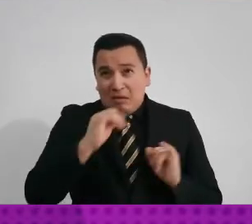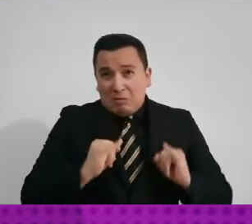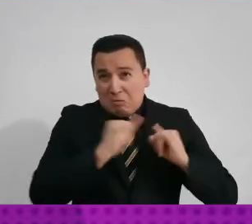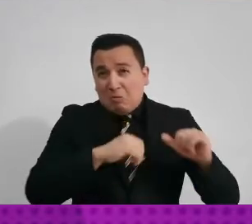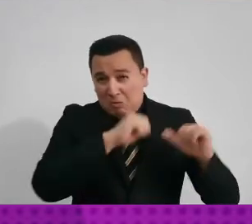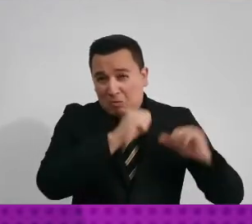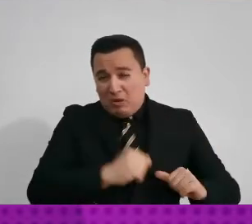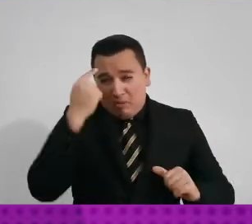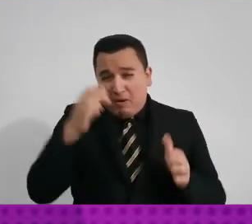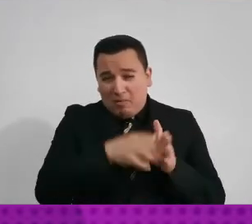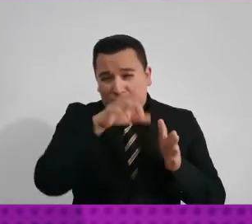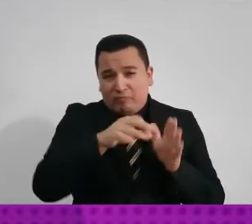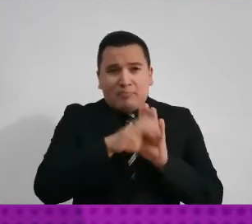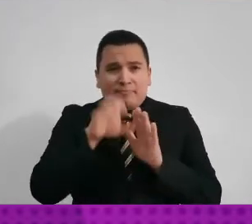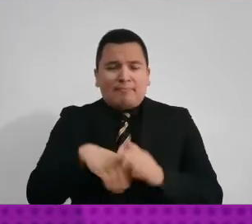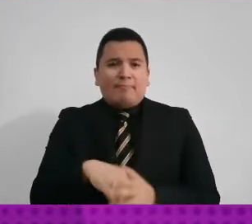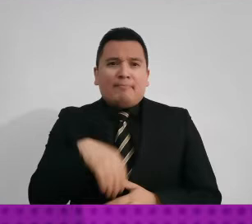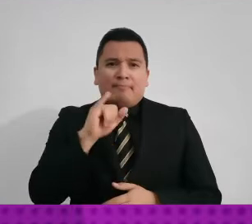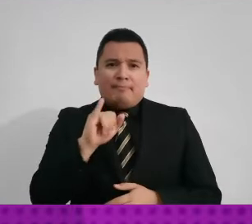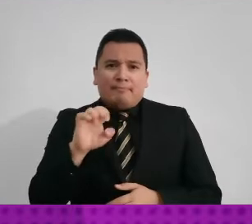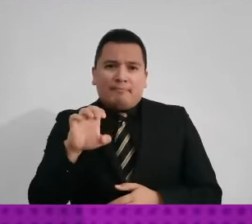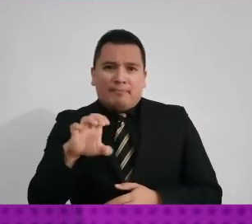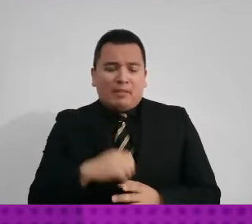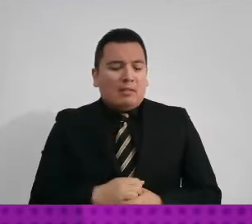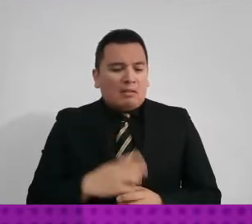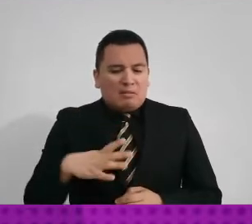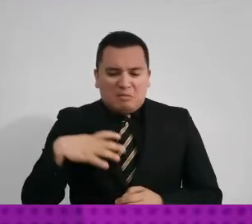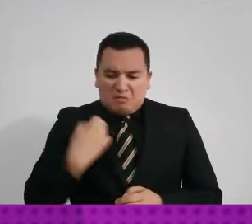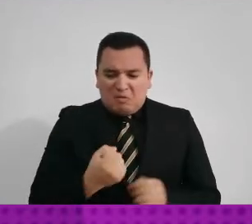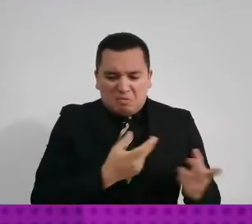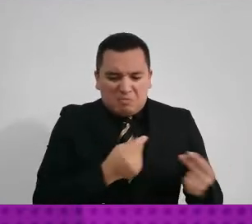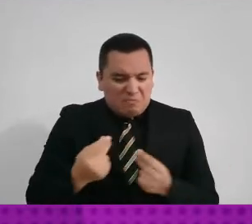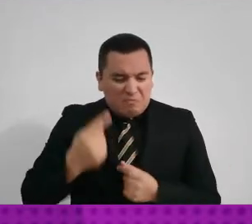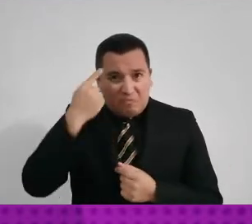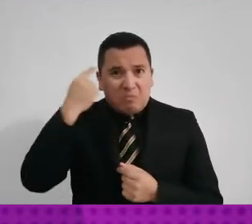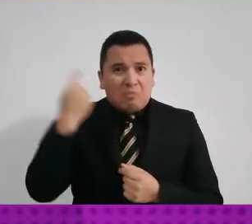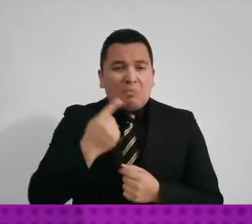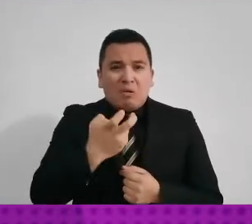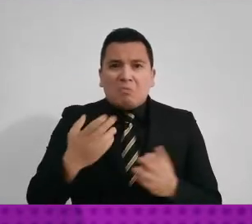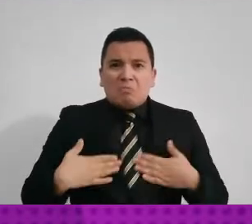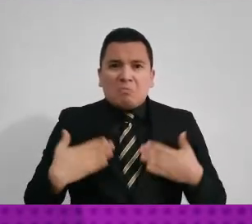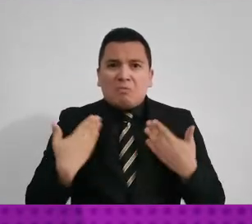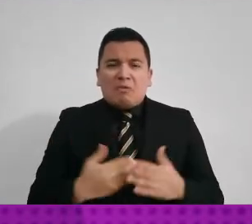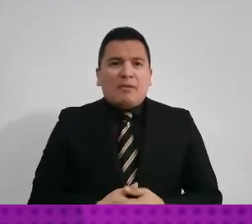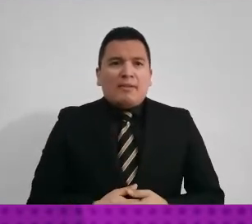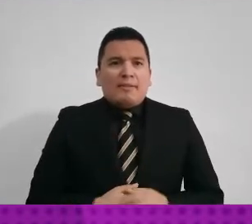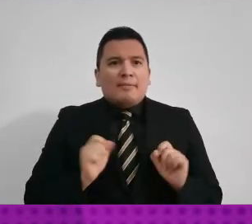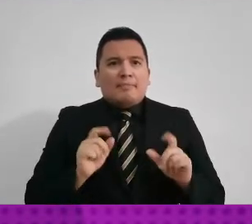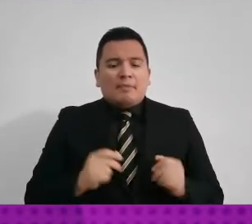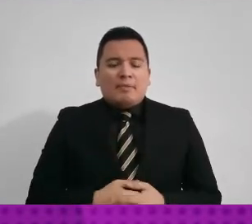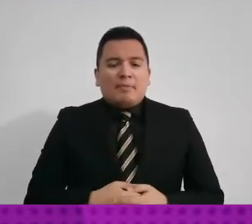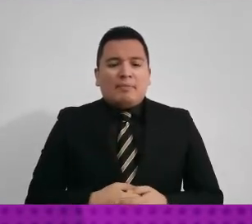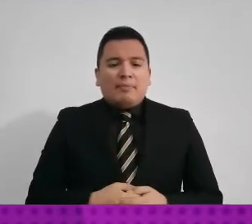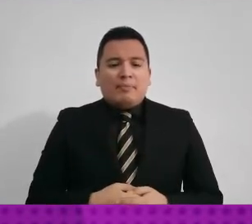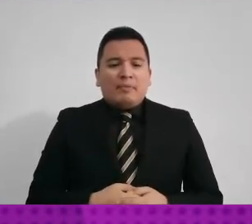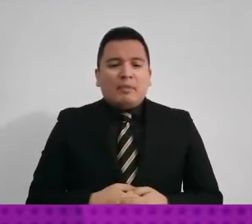instituciones electorales, como el Instituto Electoral de Coahuila, ha trabajado de manera muy intensa para brindarle esa tranquilidad y que cada